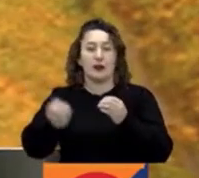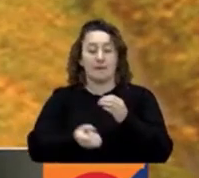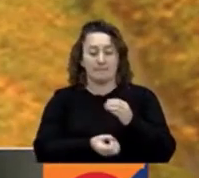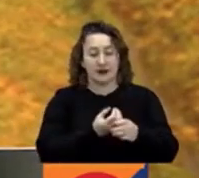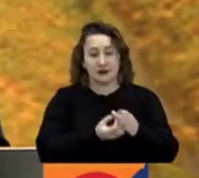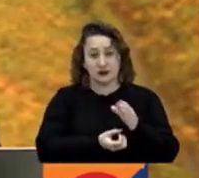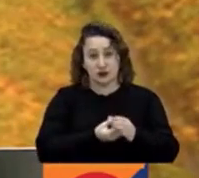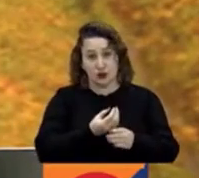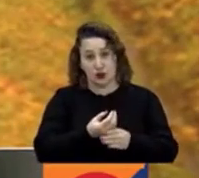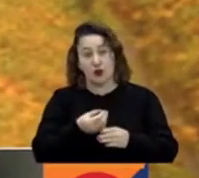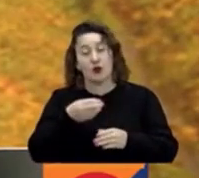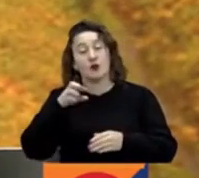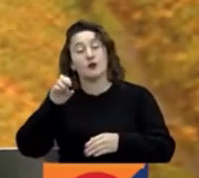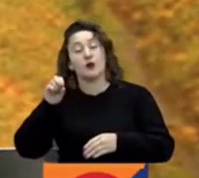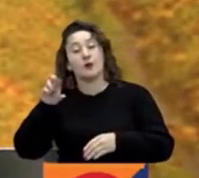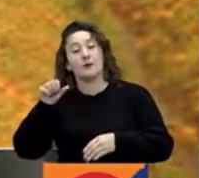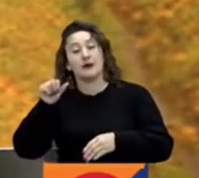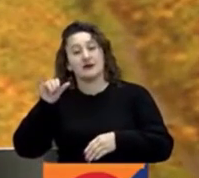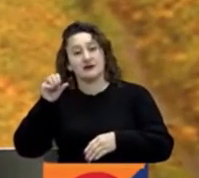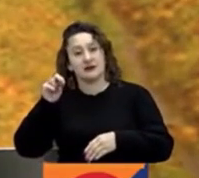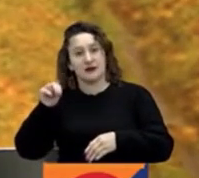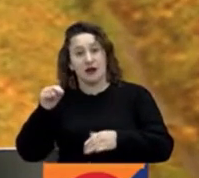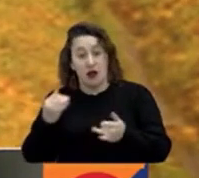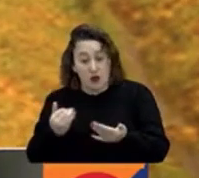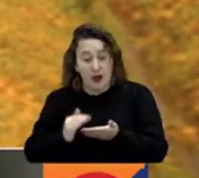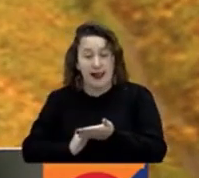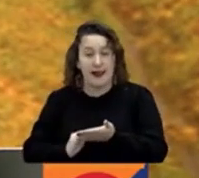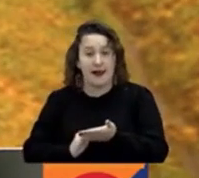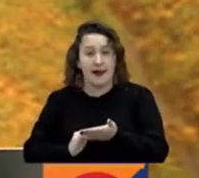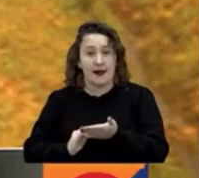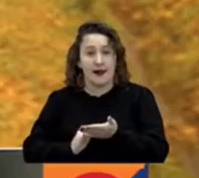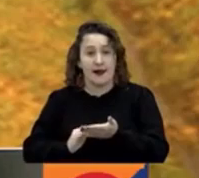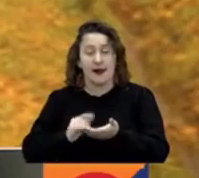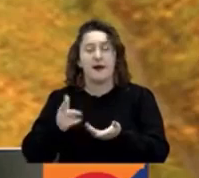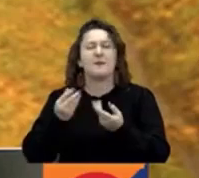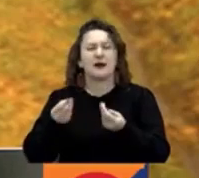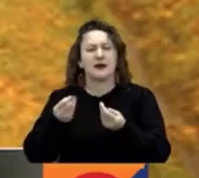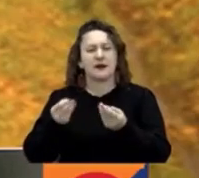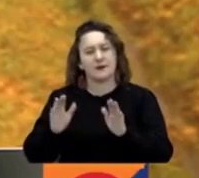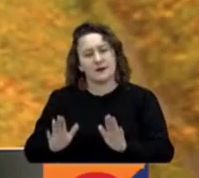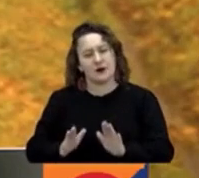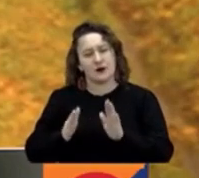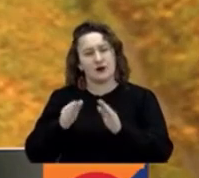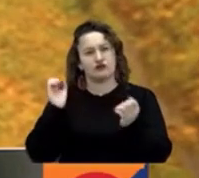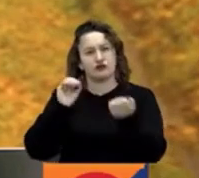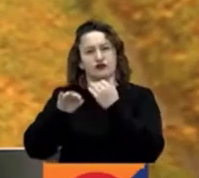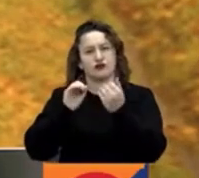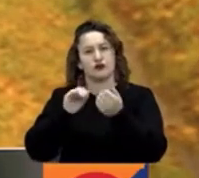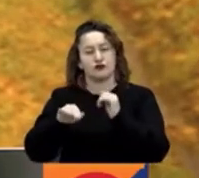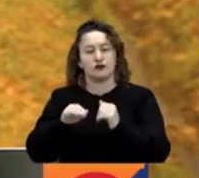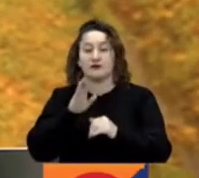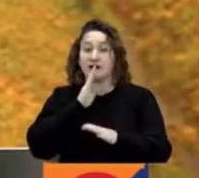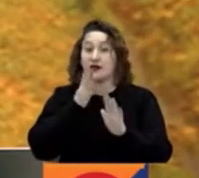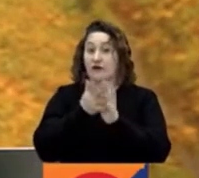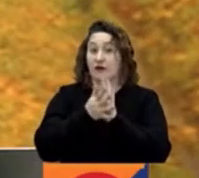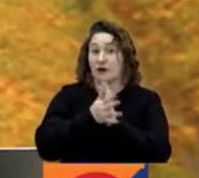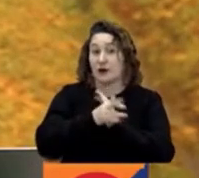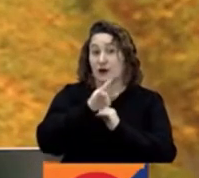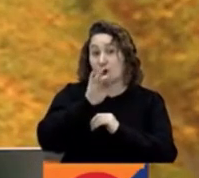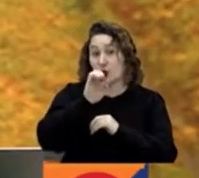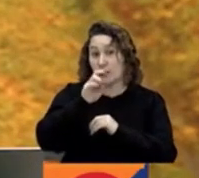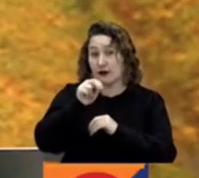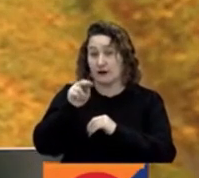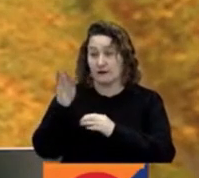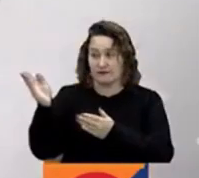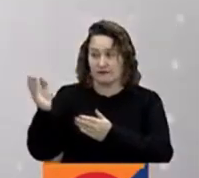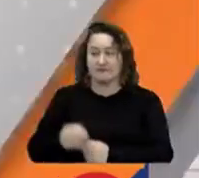Popayán. A esta hora se adelantan las labores de mantenimiento para mejorar el paso de vehículos. El informe es de Rubén Darío Zúñiga, periodista de la Radio